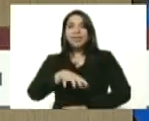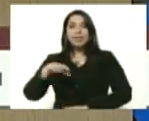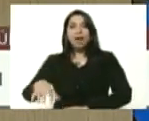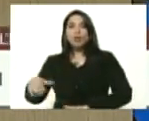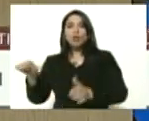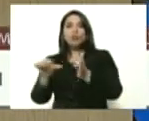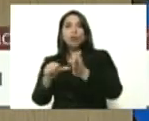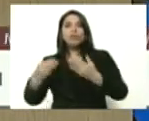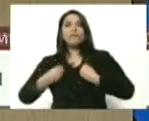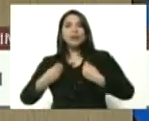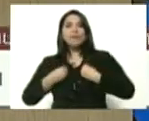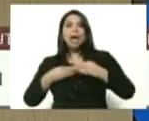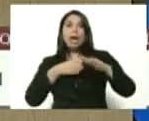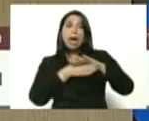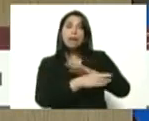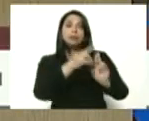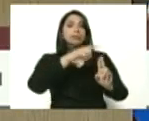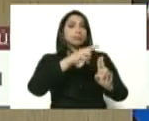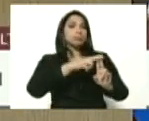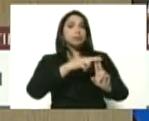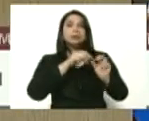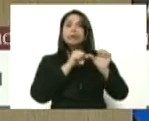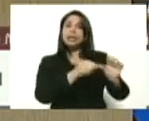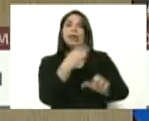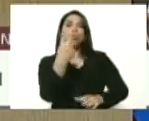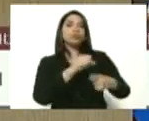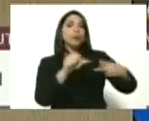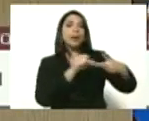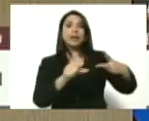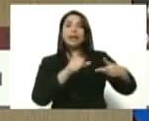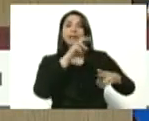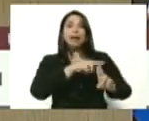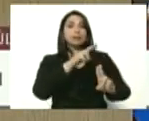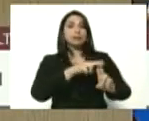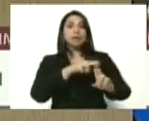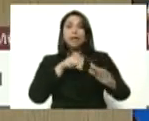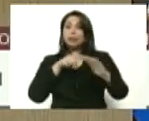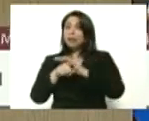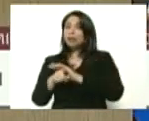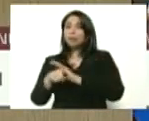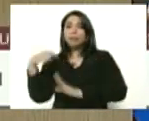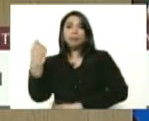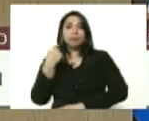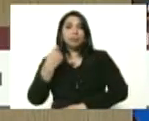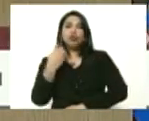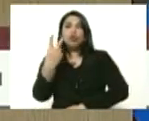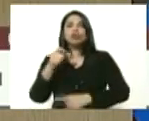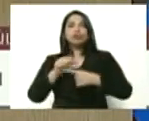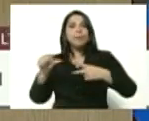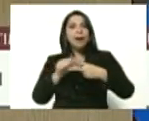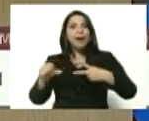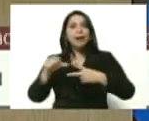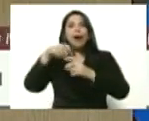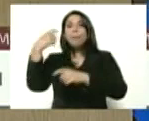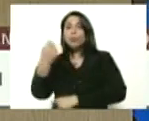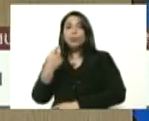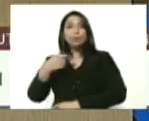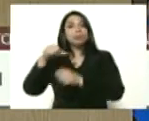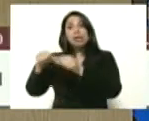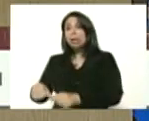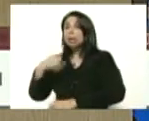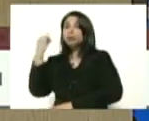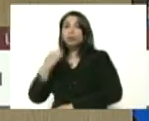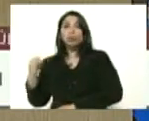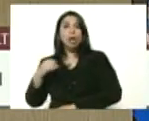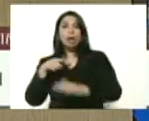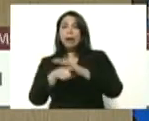residencia. El que entra por Táchira se queda 2 semanas en Táchira. El que entra por Apure se queda 2 semanas en Apure. El que entra por Zulia se queda 2 semanas en